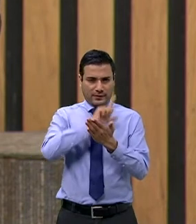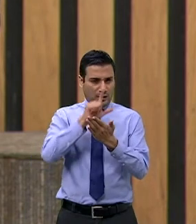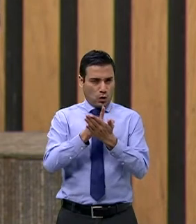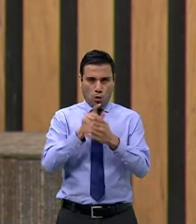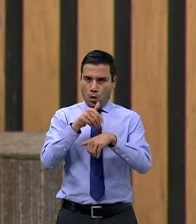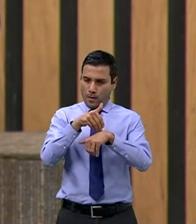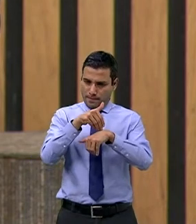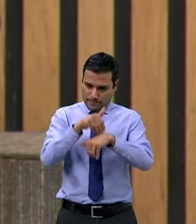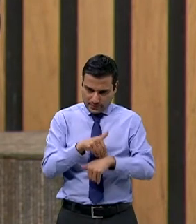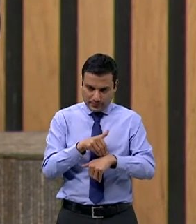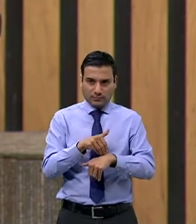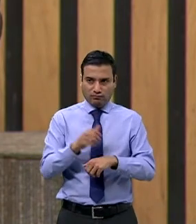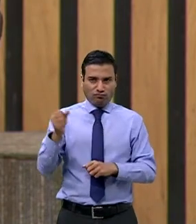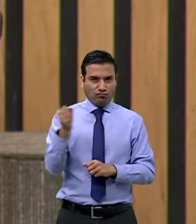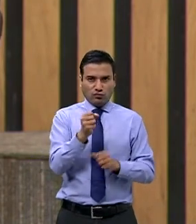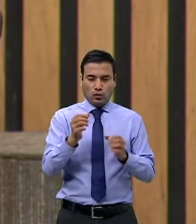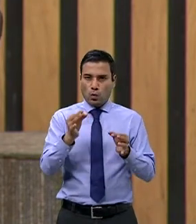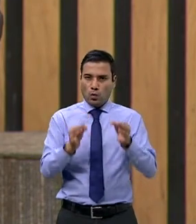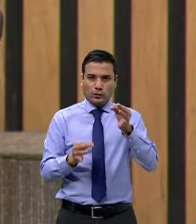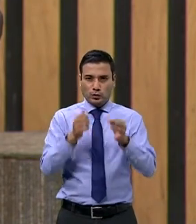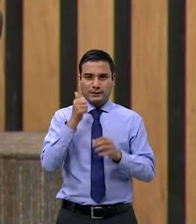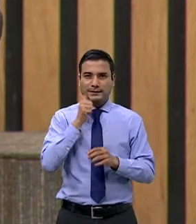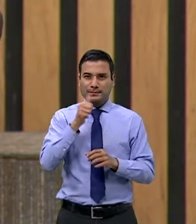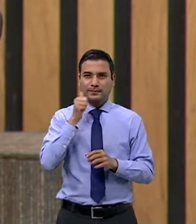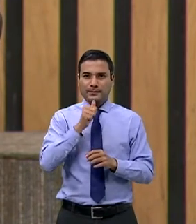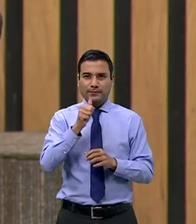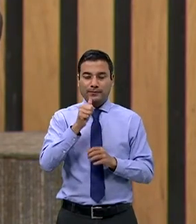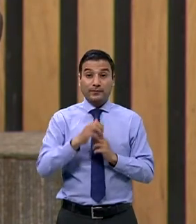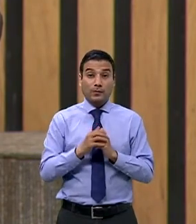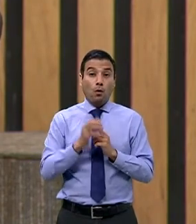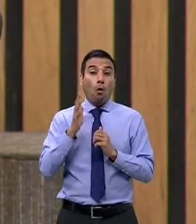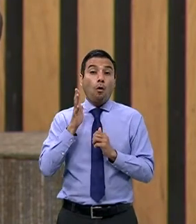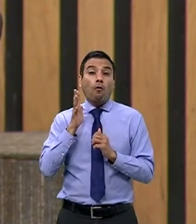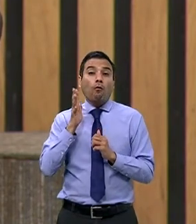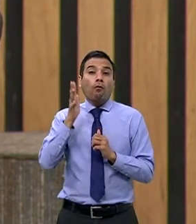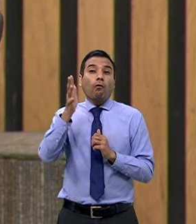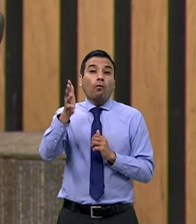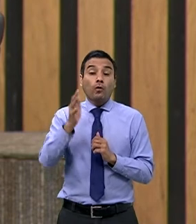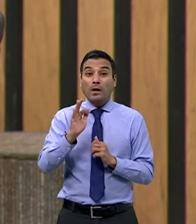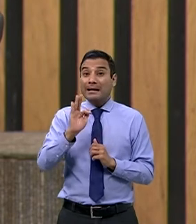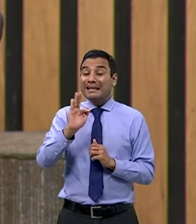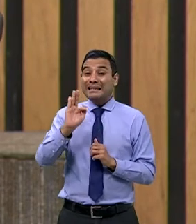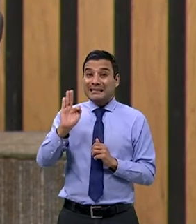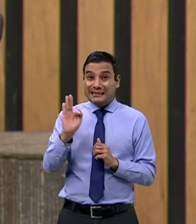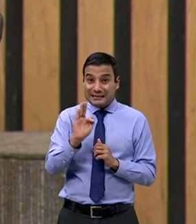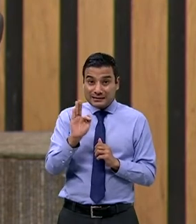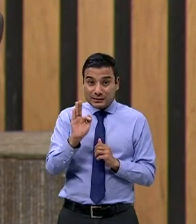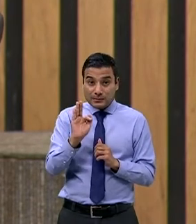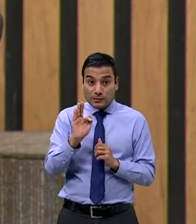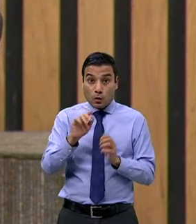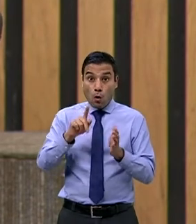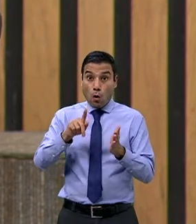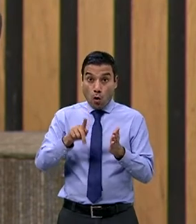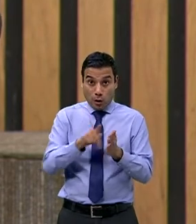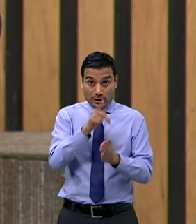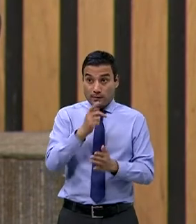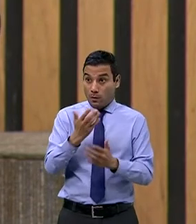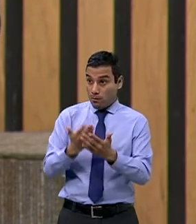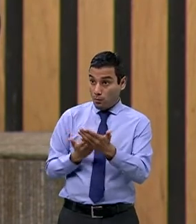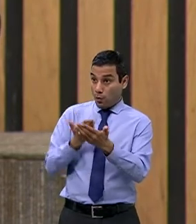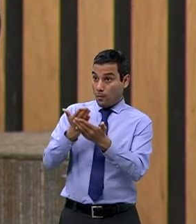futuro inmediato cuando se promuevan similares ejercicios de esta